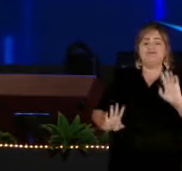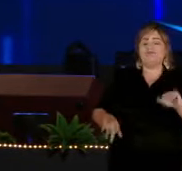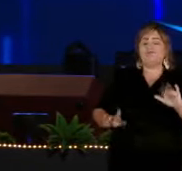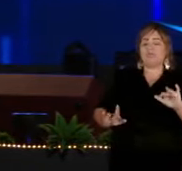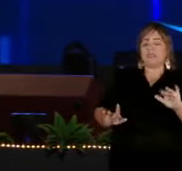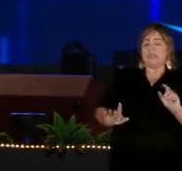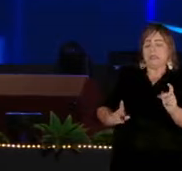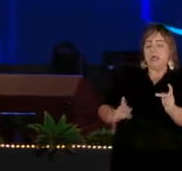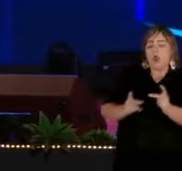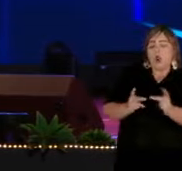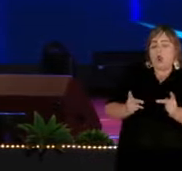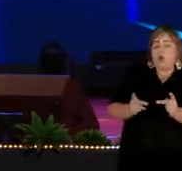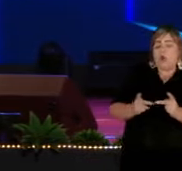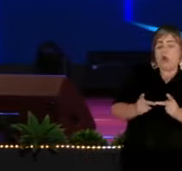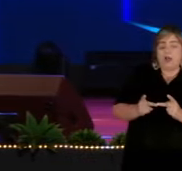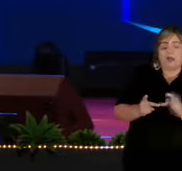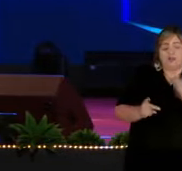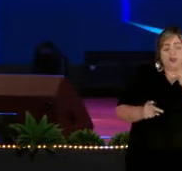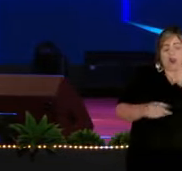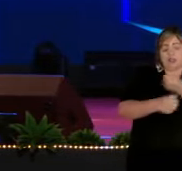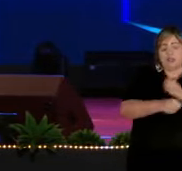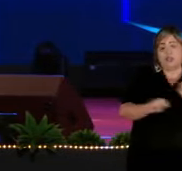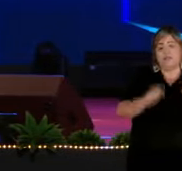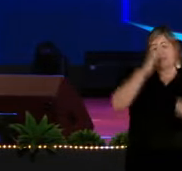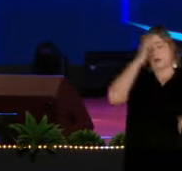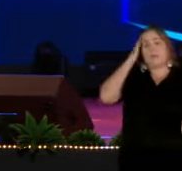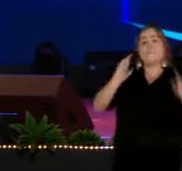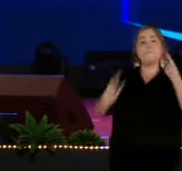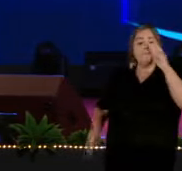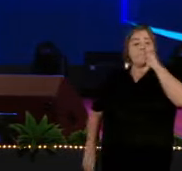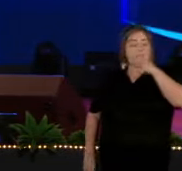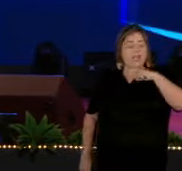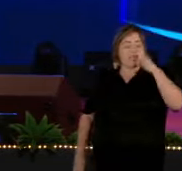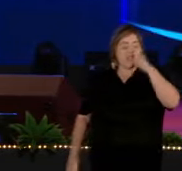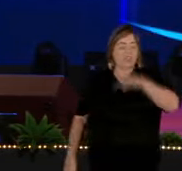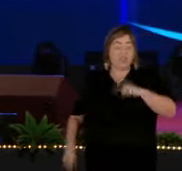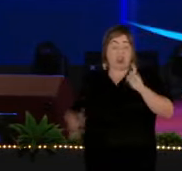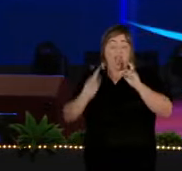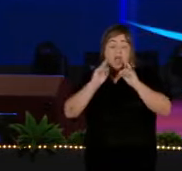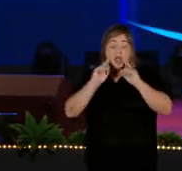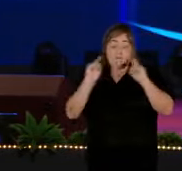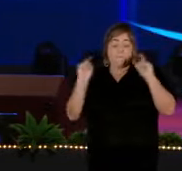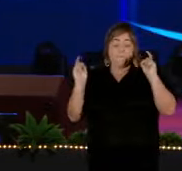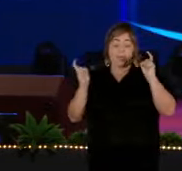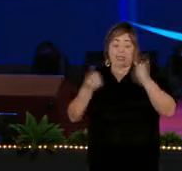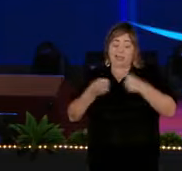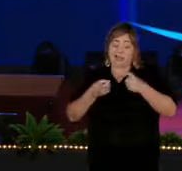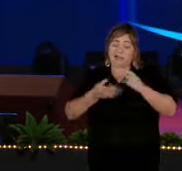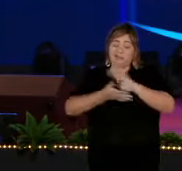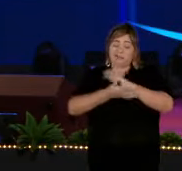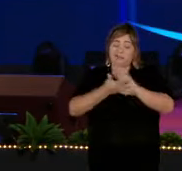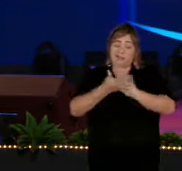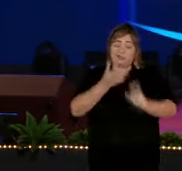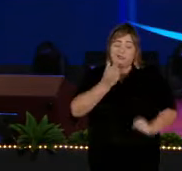vestiduras. La mentira es uno de los pecados que está destruyendo a la humanidad.